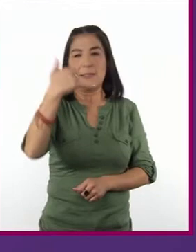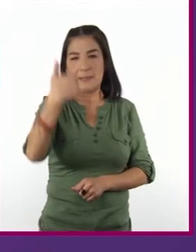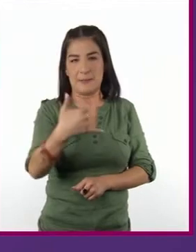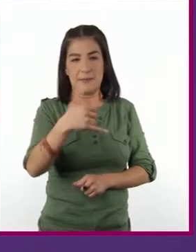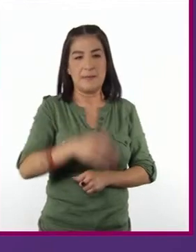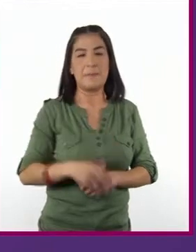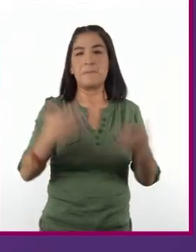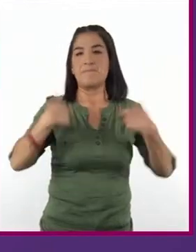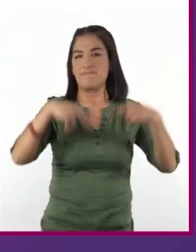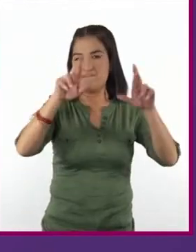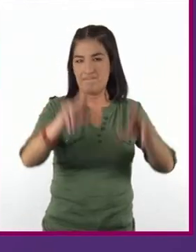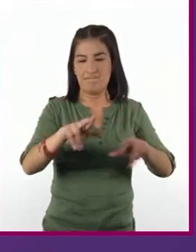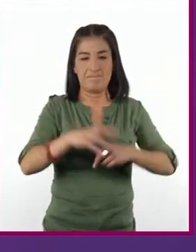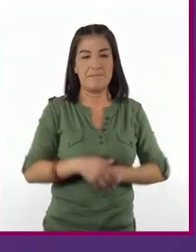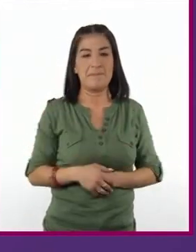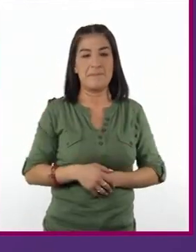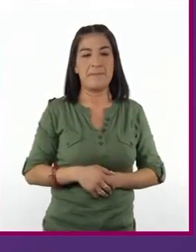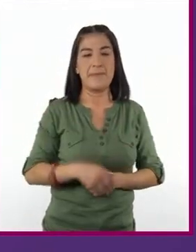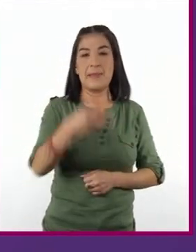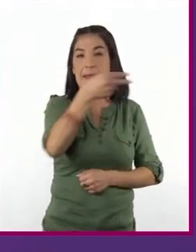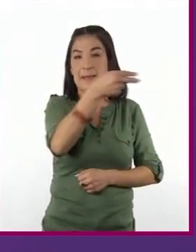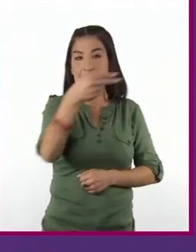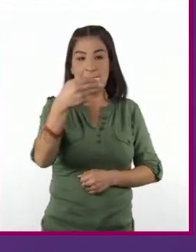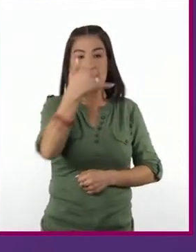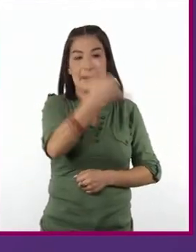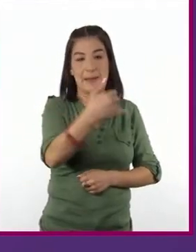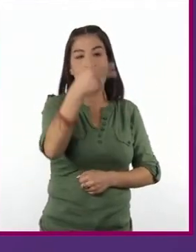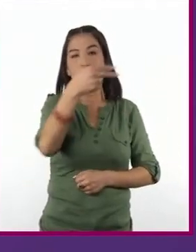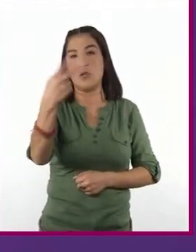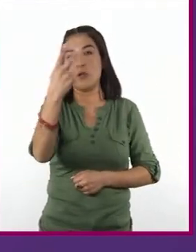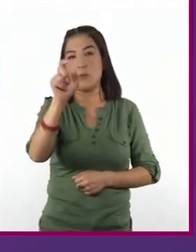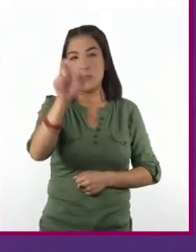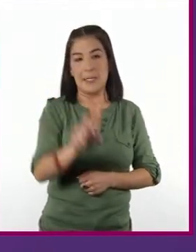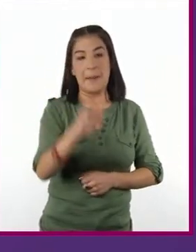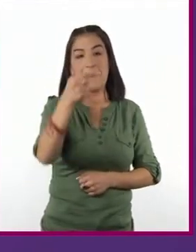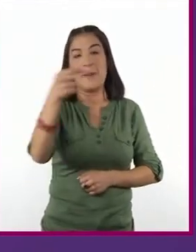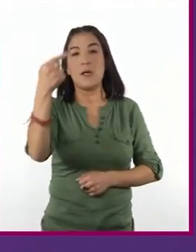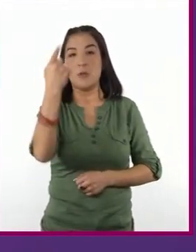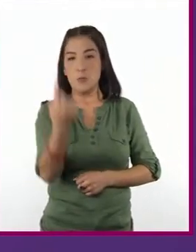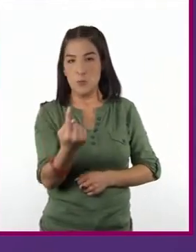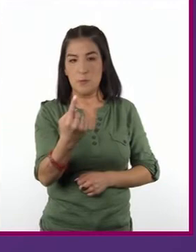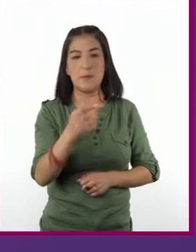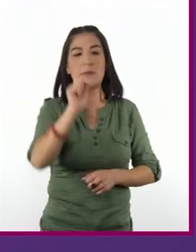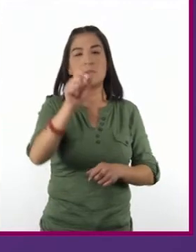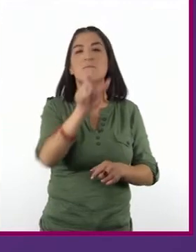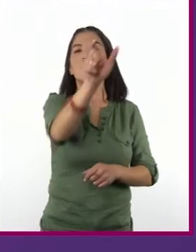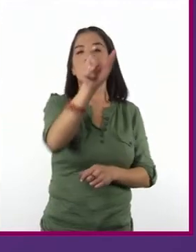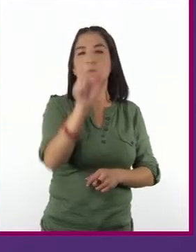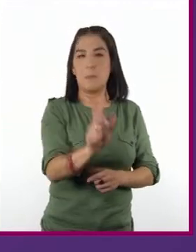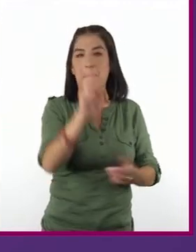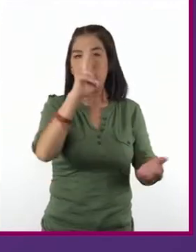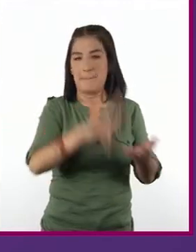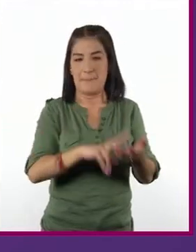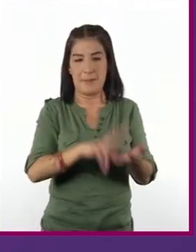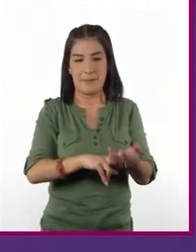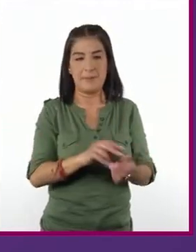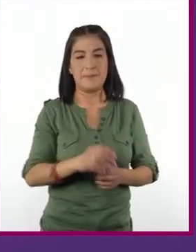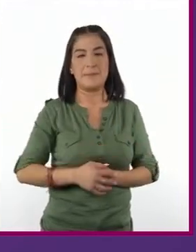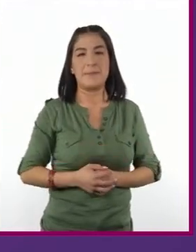Colocamos la expresión Y igual a 2x menos 1 y empezamos a sustituir los valores de